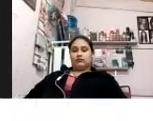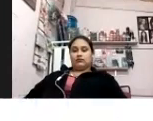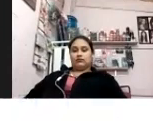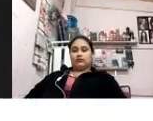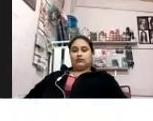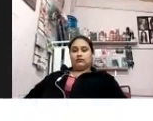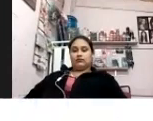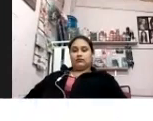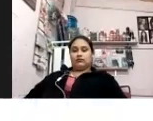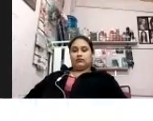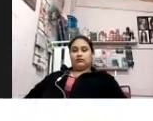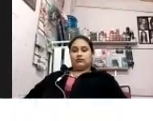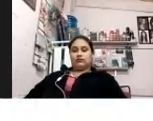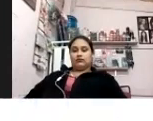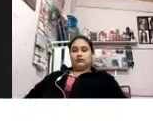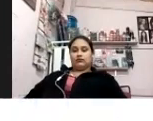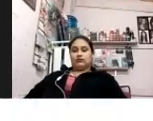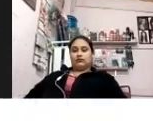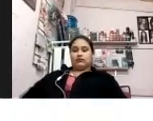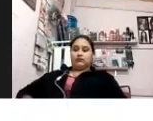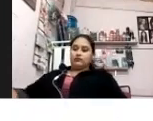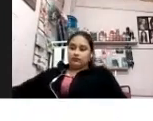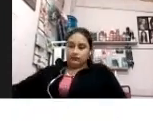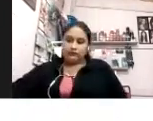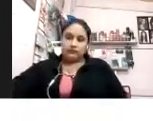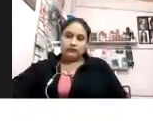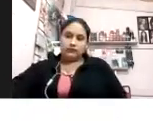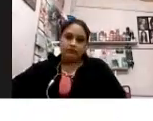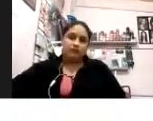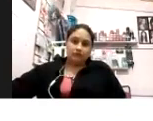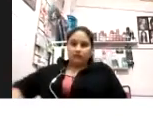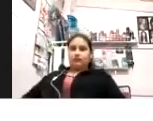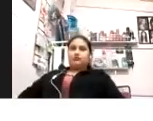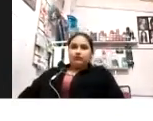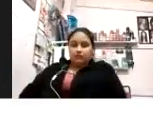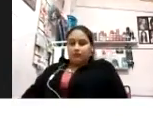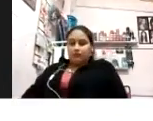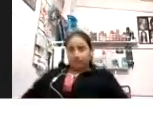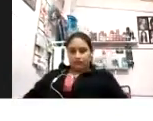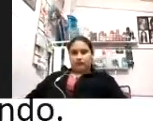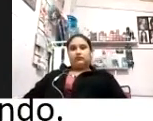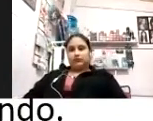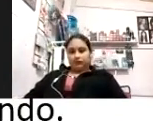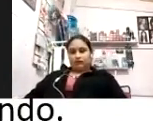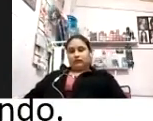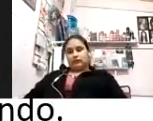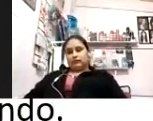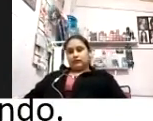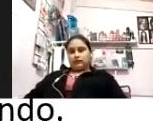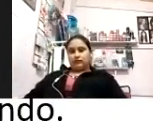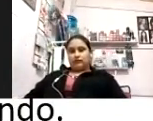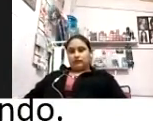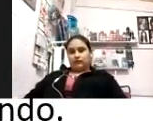ánimo. Entonces no existe lo imposible, sino que trabajamos lo posible, que sí se puede. En